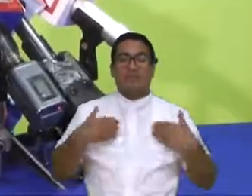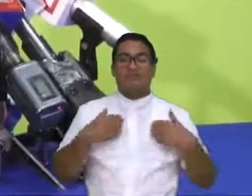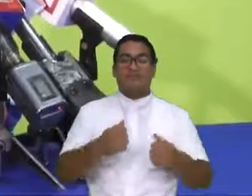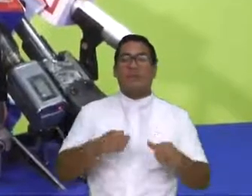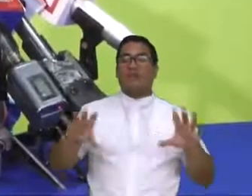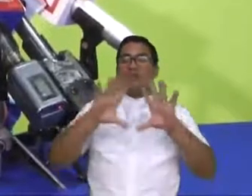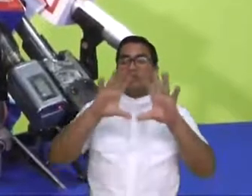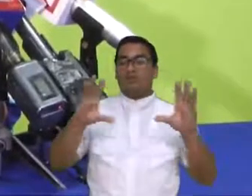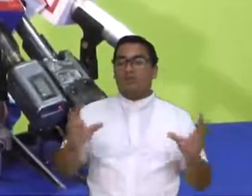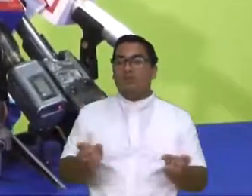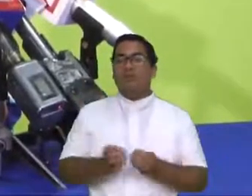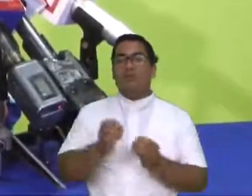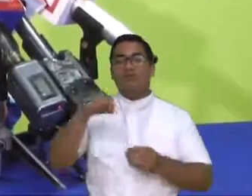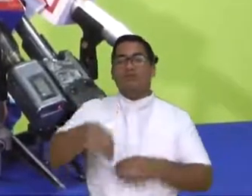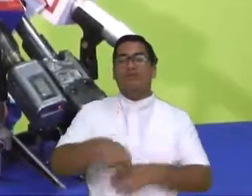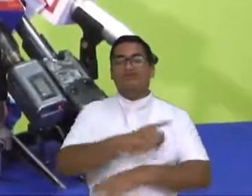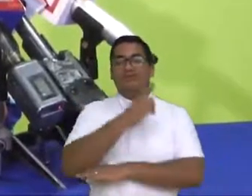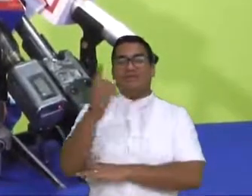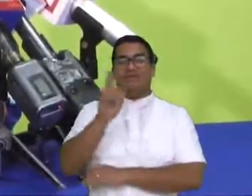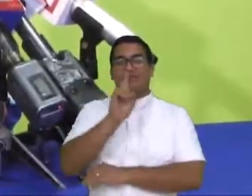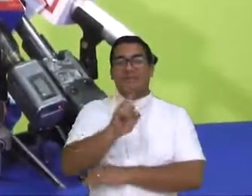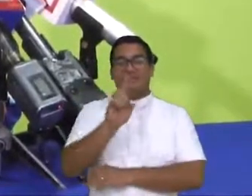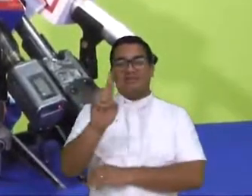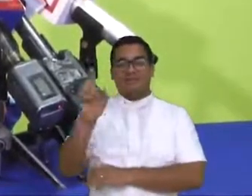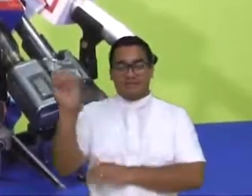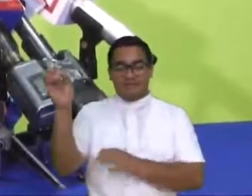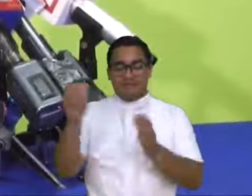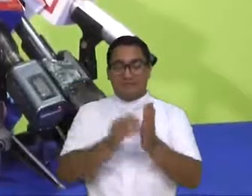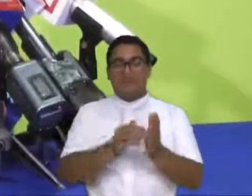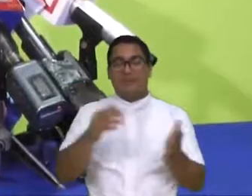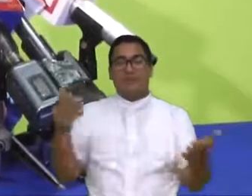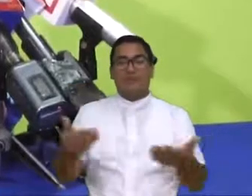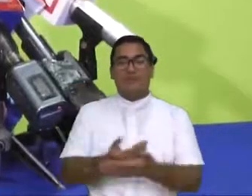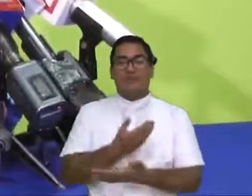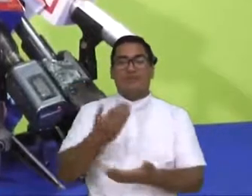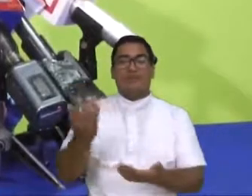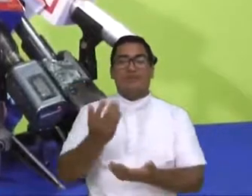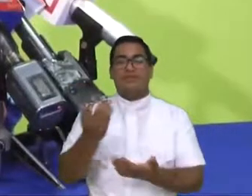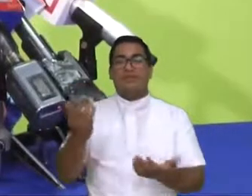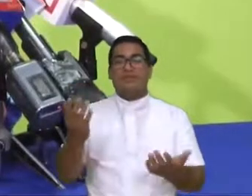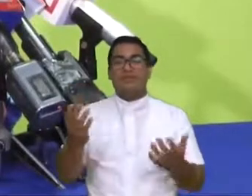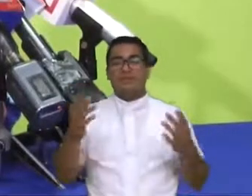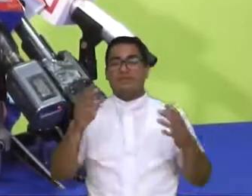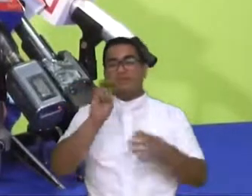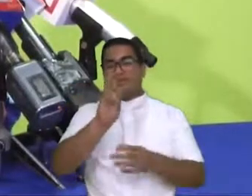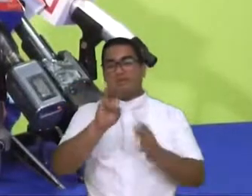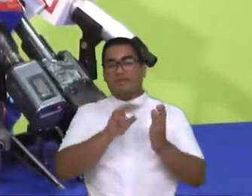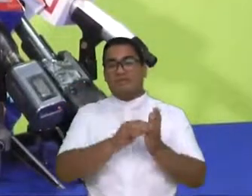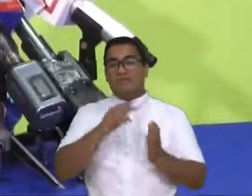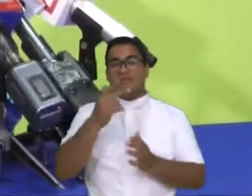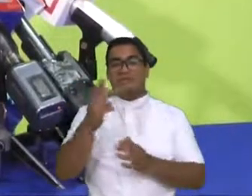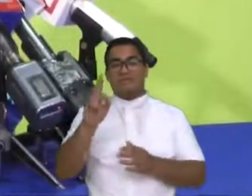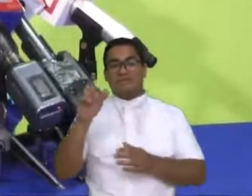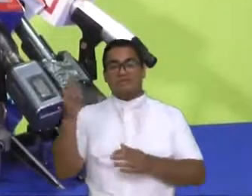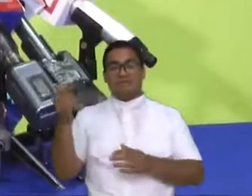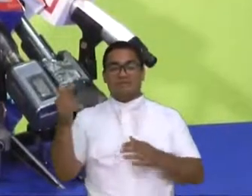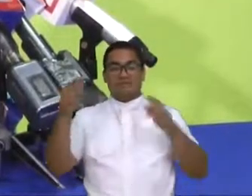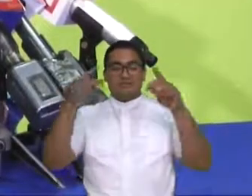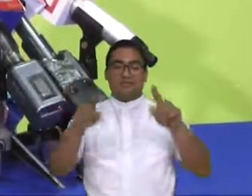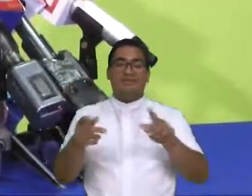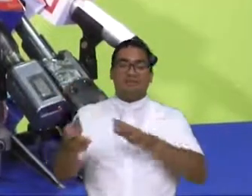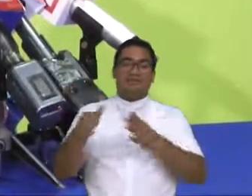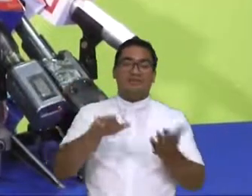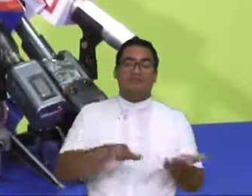casos reportados al día de hoy son 110.029 casos, con 3.817 fallecidos por esta